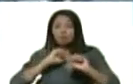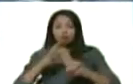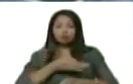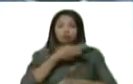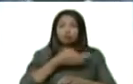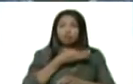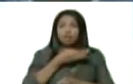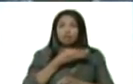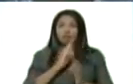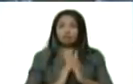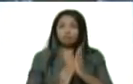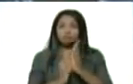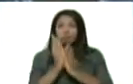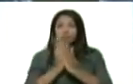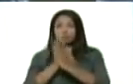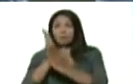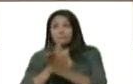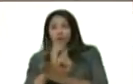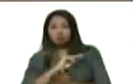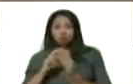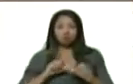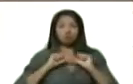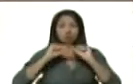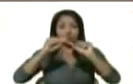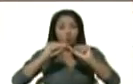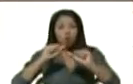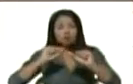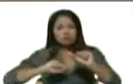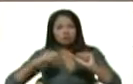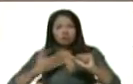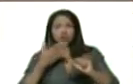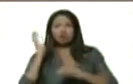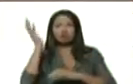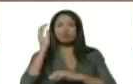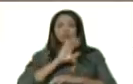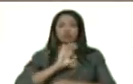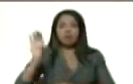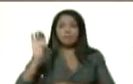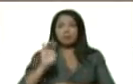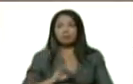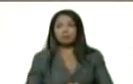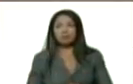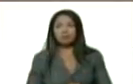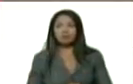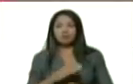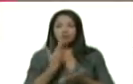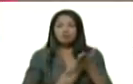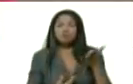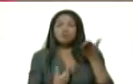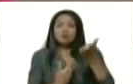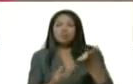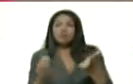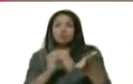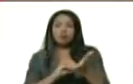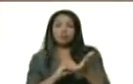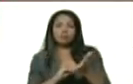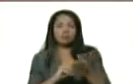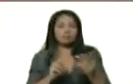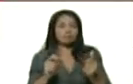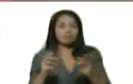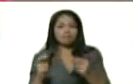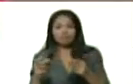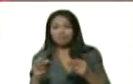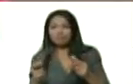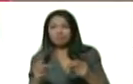sociales, las columnas que logramos avanzar en el Congreso de la Patria, y se lo propongamos ya con pelos y